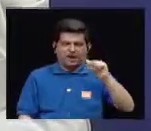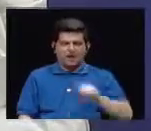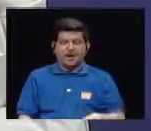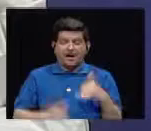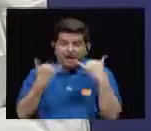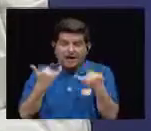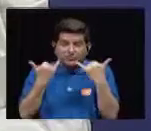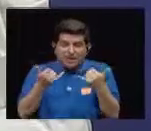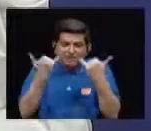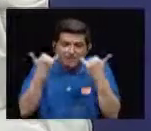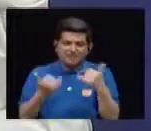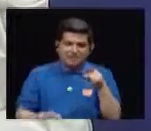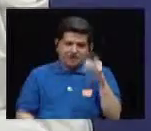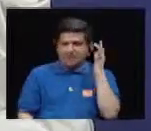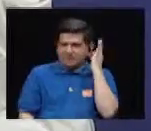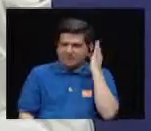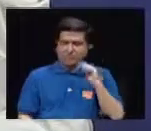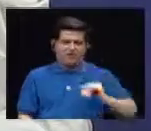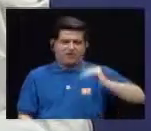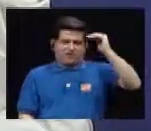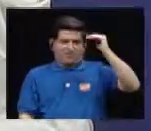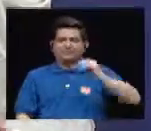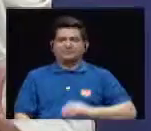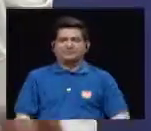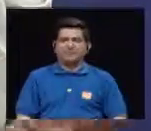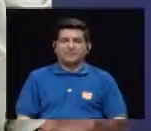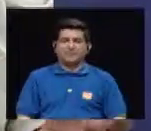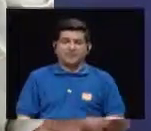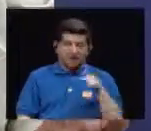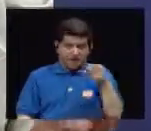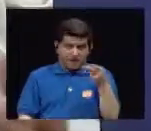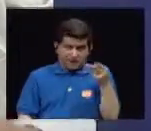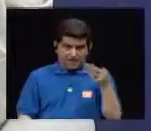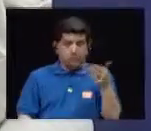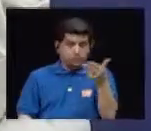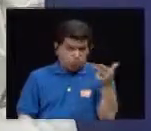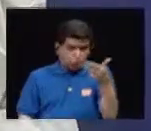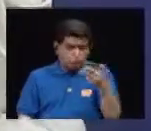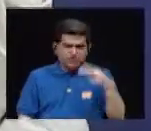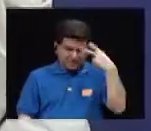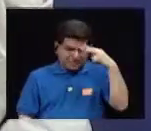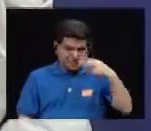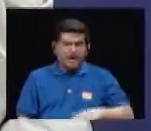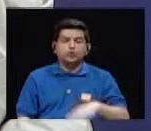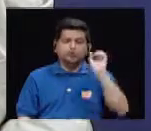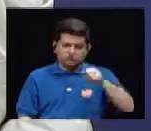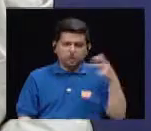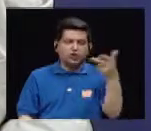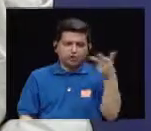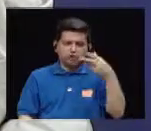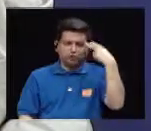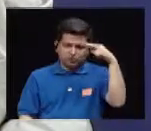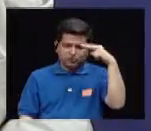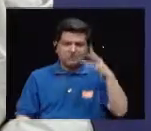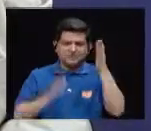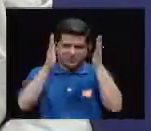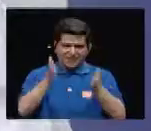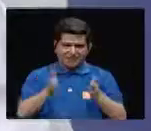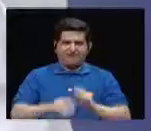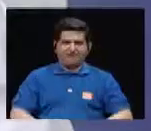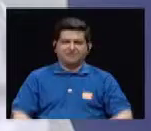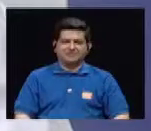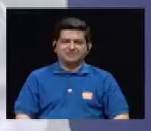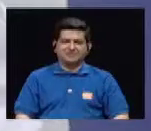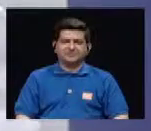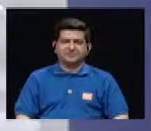al 2014 ya sí. Es una persona adulta. ¿De nacionalidad mexicana las tres? Sí, los tres son mexicanos. De